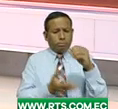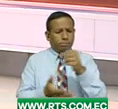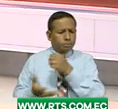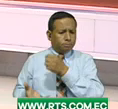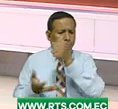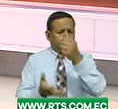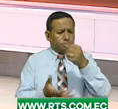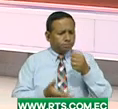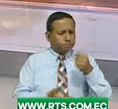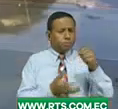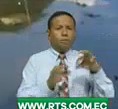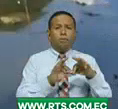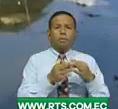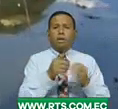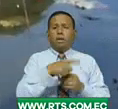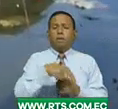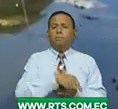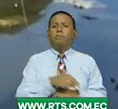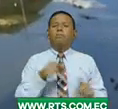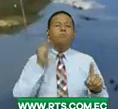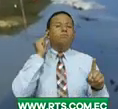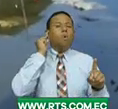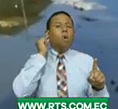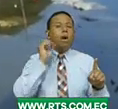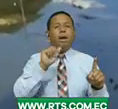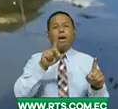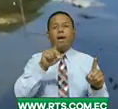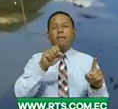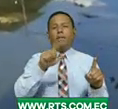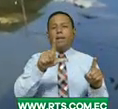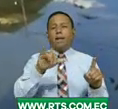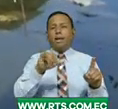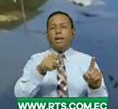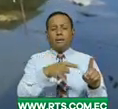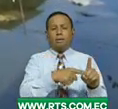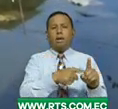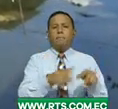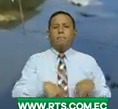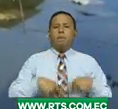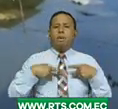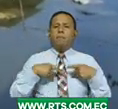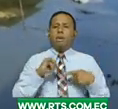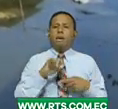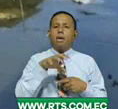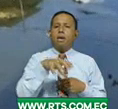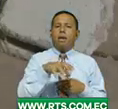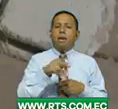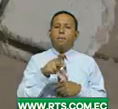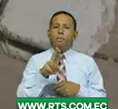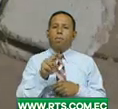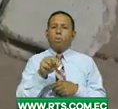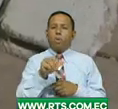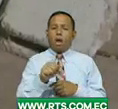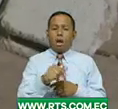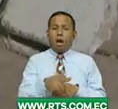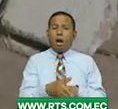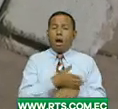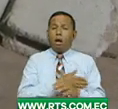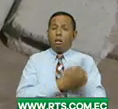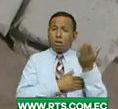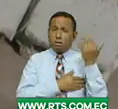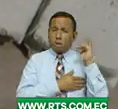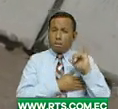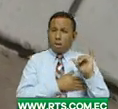damnificadas. Adeli Ramírez reside en la isla Puná. Es una de las afectadas por el sismo registrado el